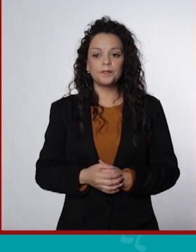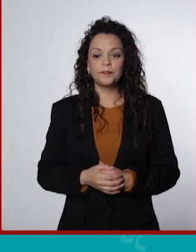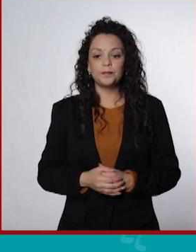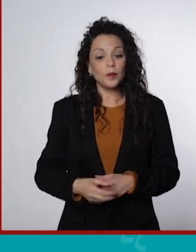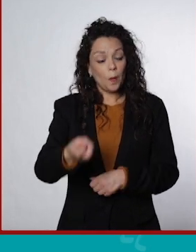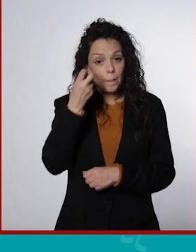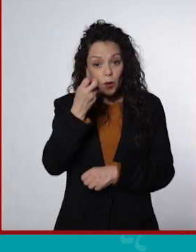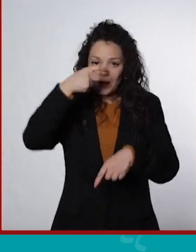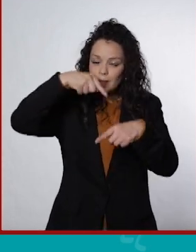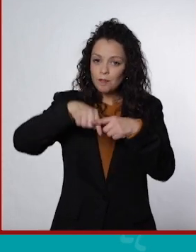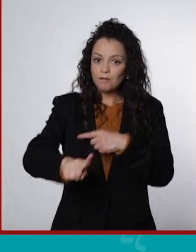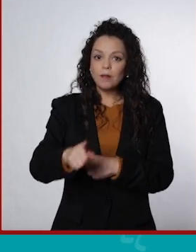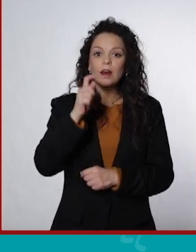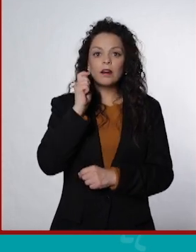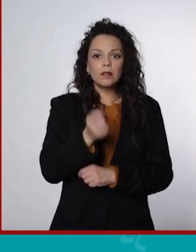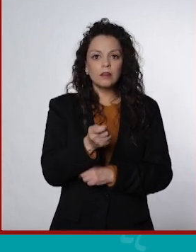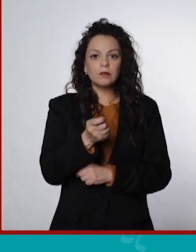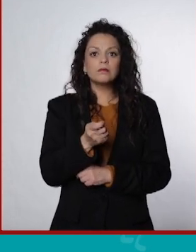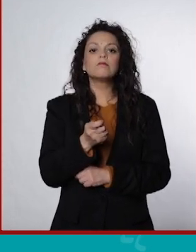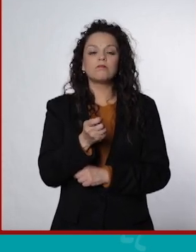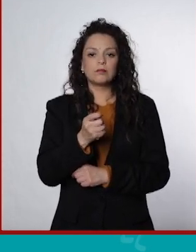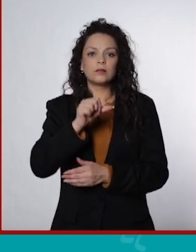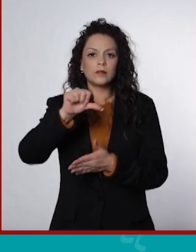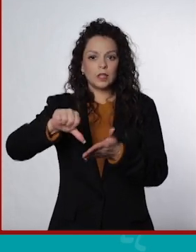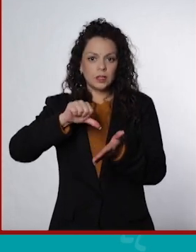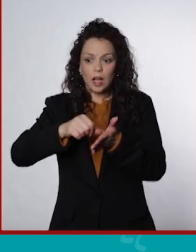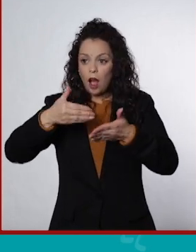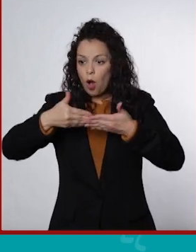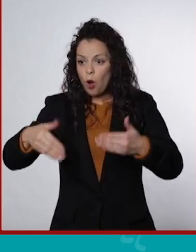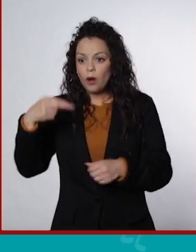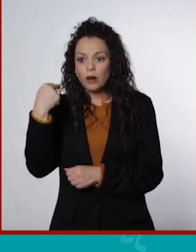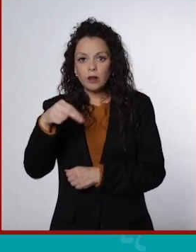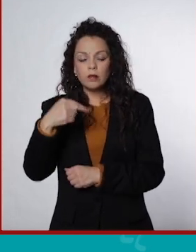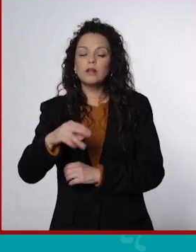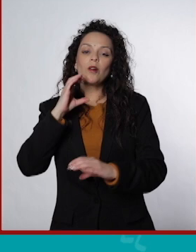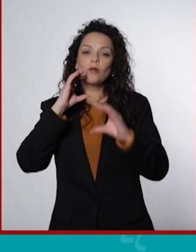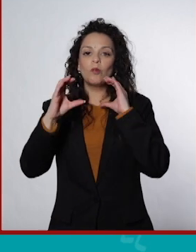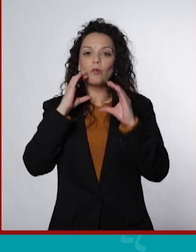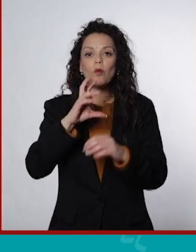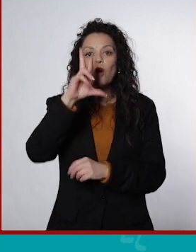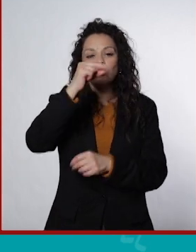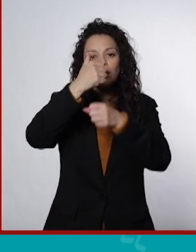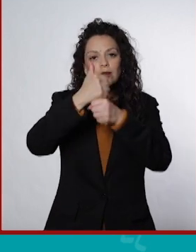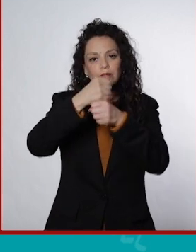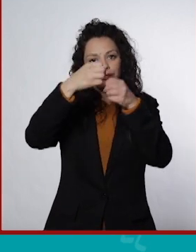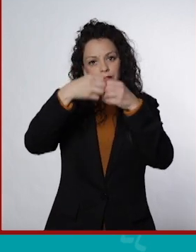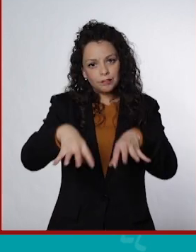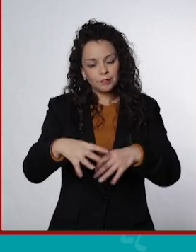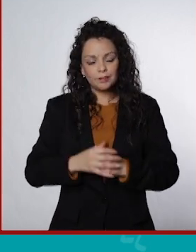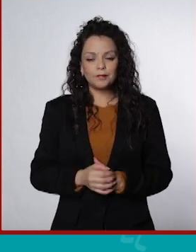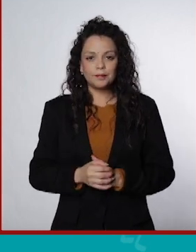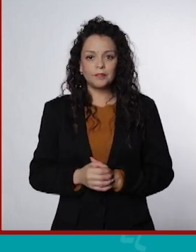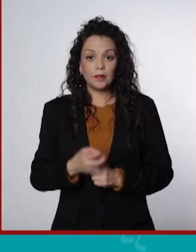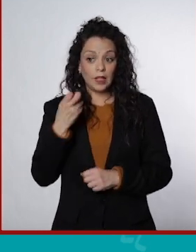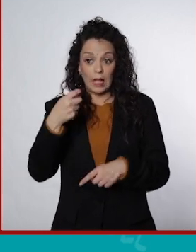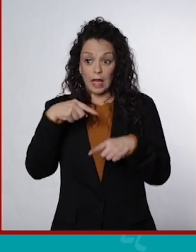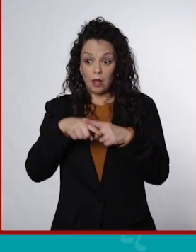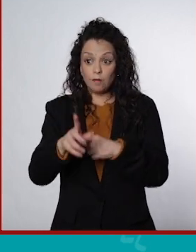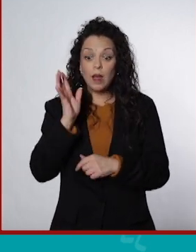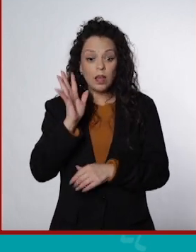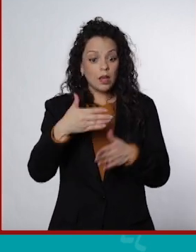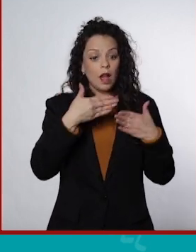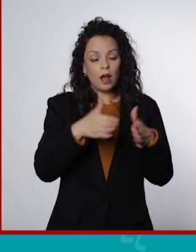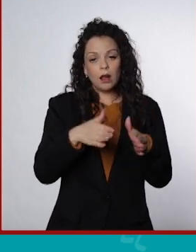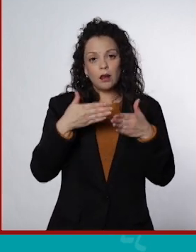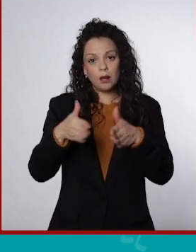Así que a partir de ahí formó un centro que se llama ahora Centro de Comunicación No Violenta, del cual en México estamos comenzando a abrir